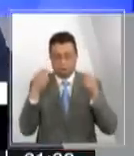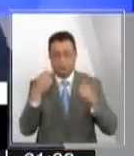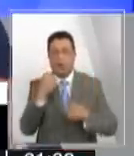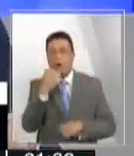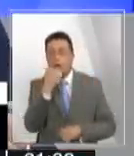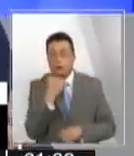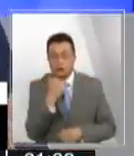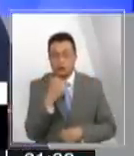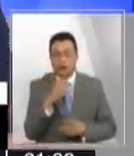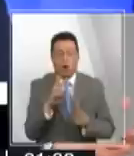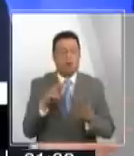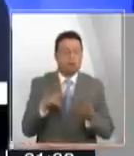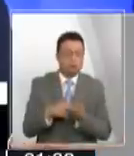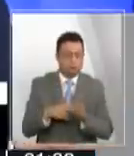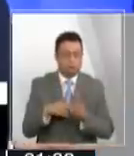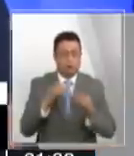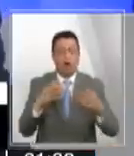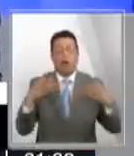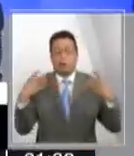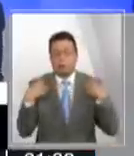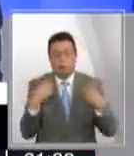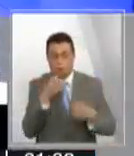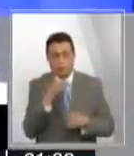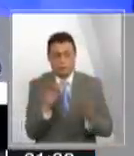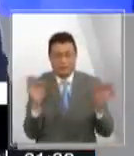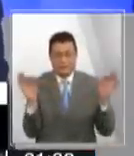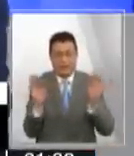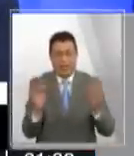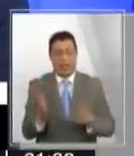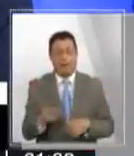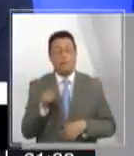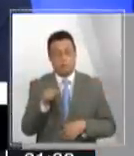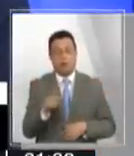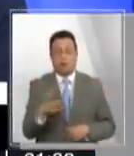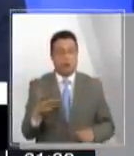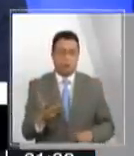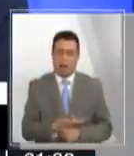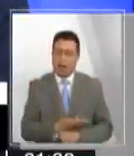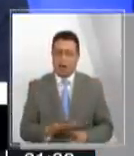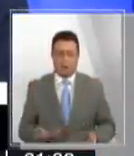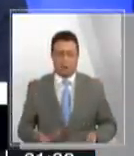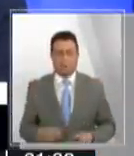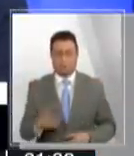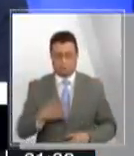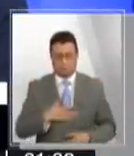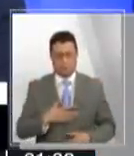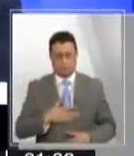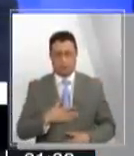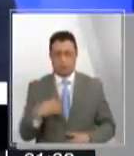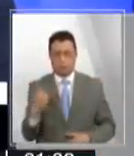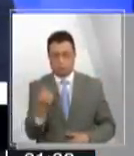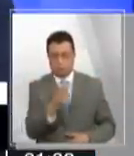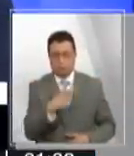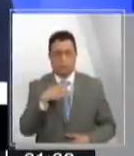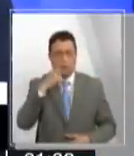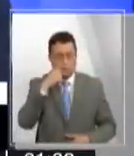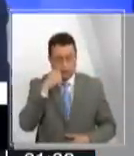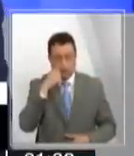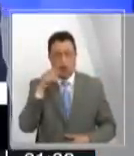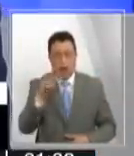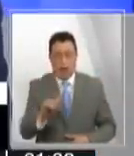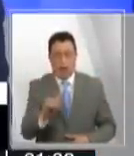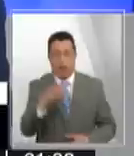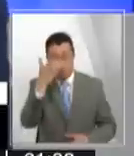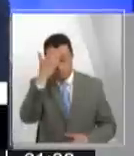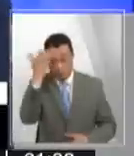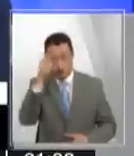errores, de complejidades, de responsabilidades, y eso nos hace mal. Nosotros tenemos ministros que en lo personal y en lo profesional,